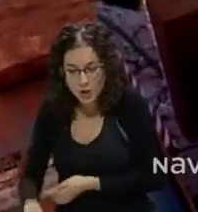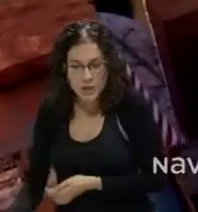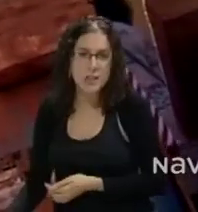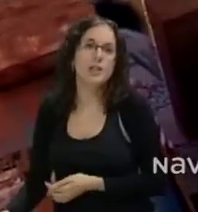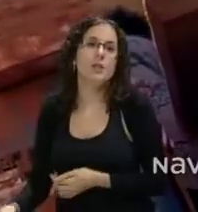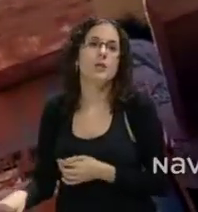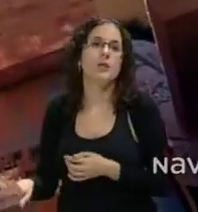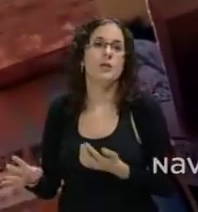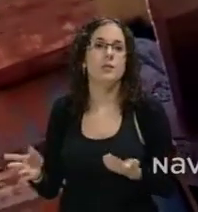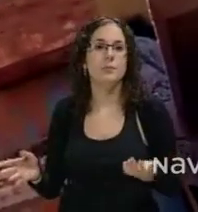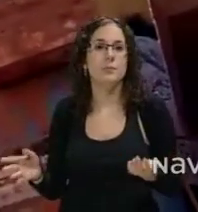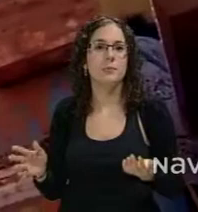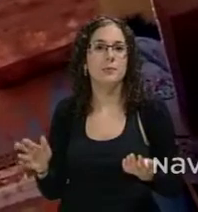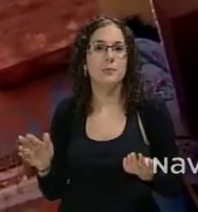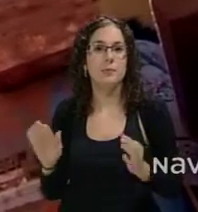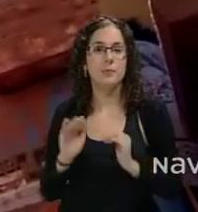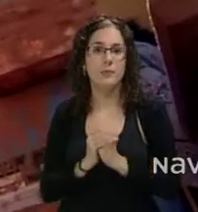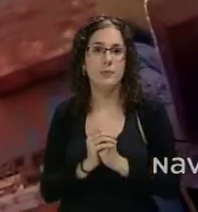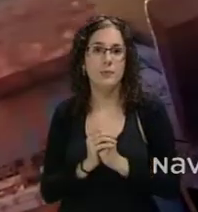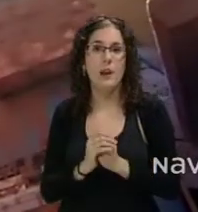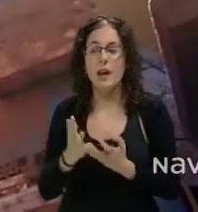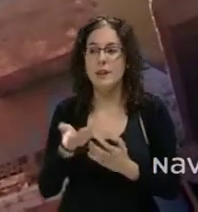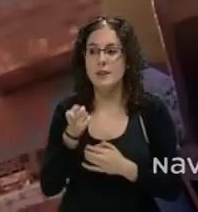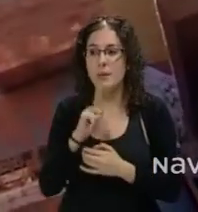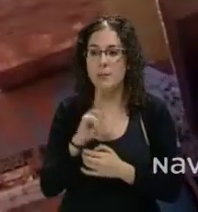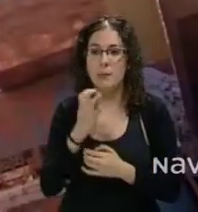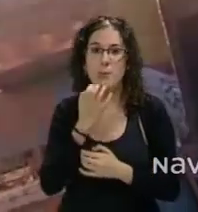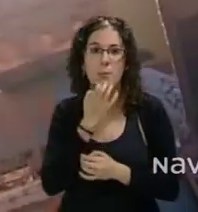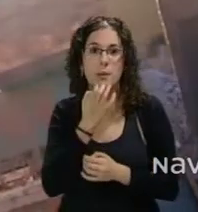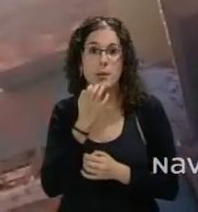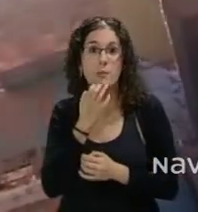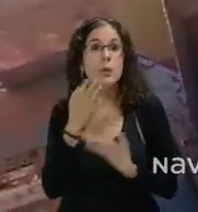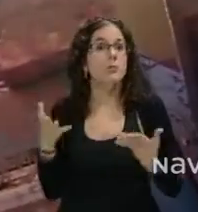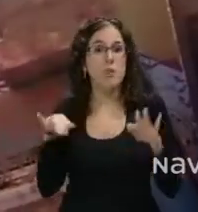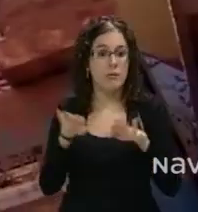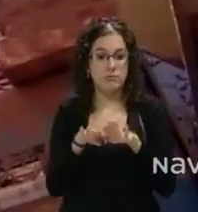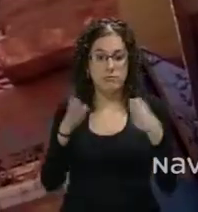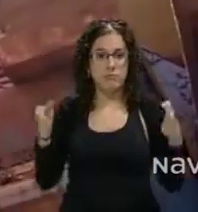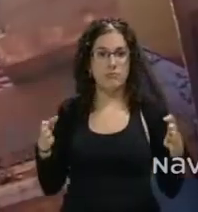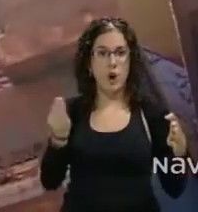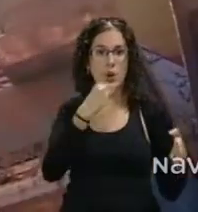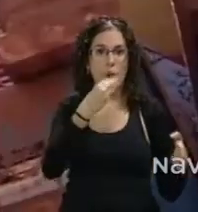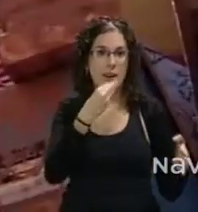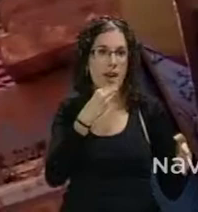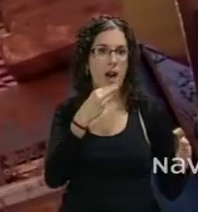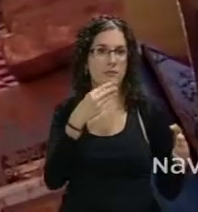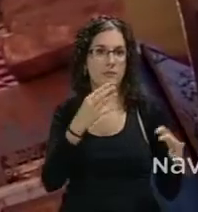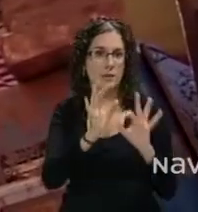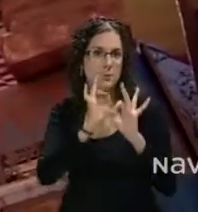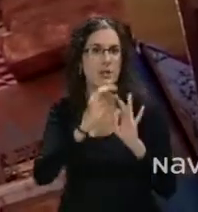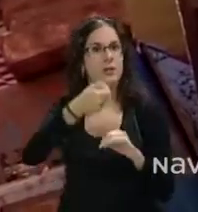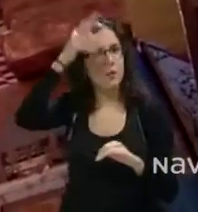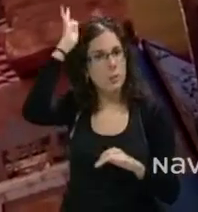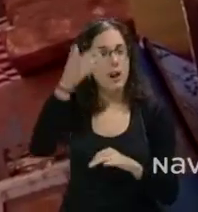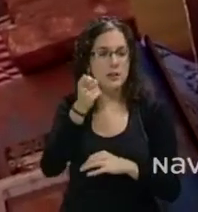el mundo de cómo eran, por ejemplo, una comida romana, Todo esto estamos desmintiendo también